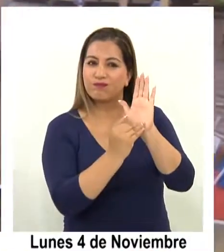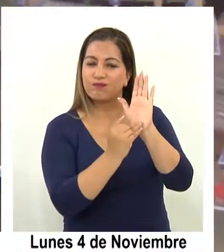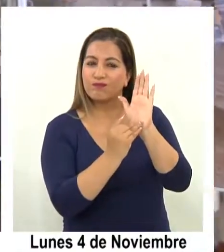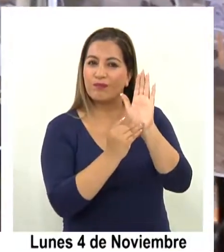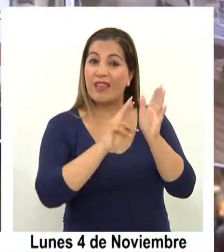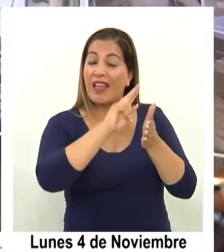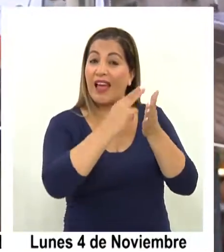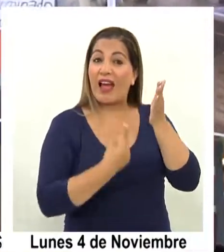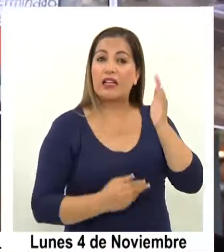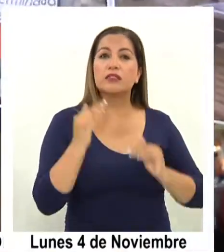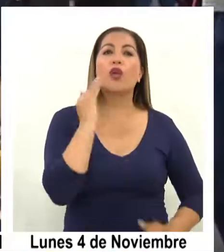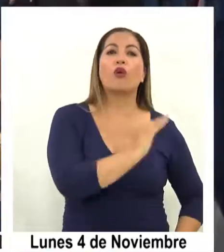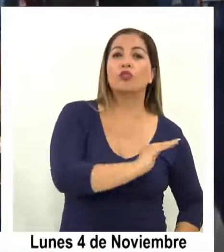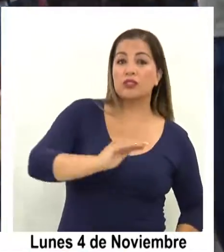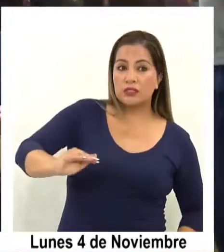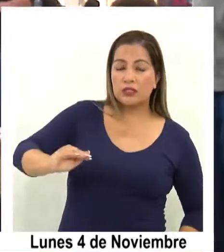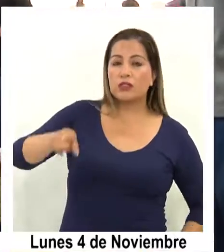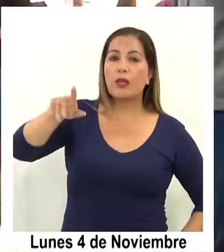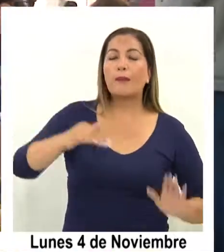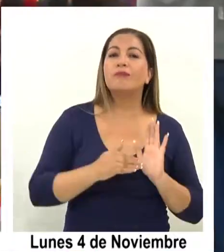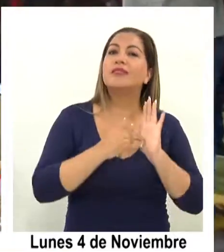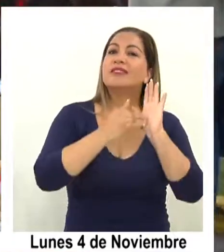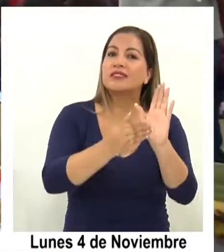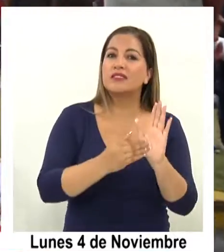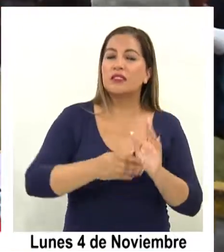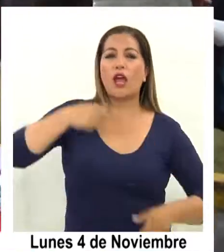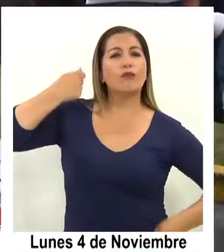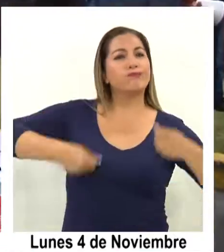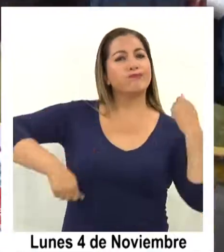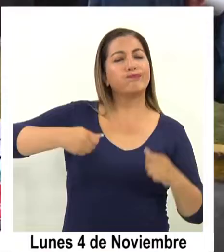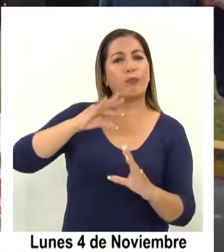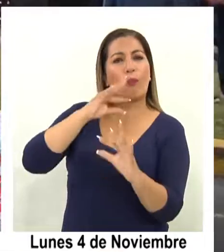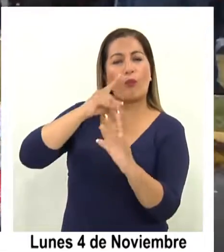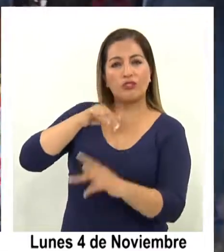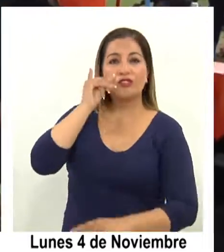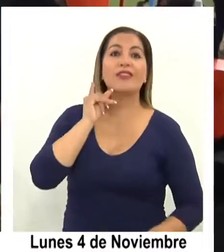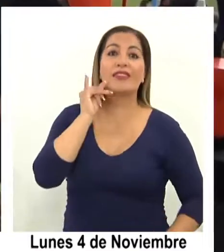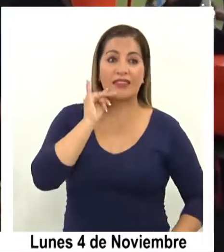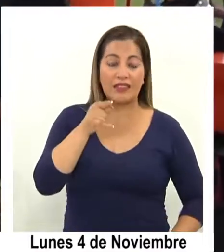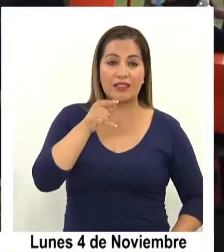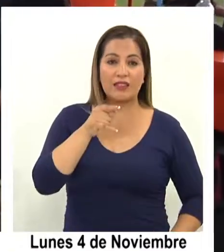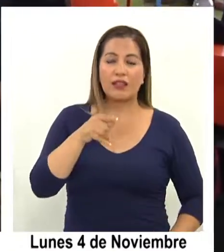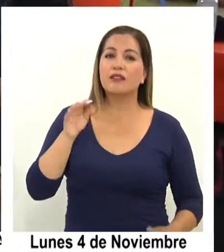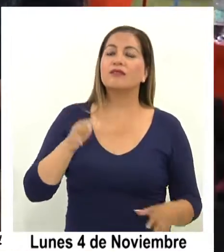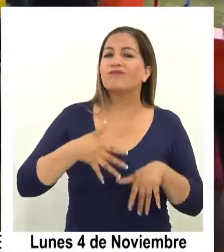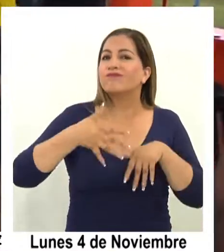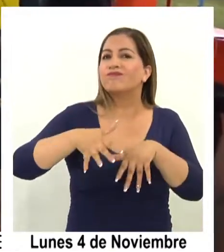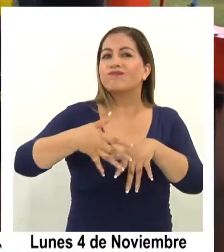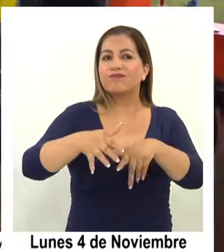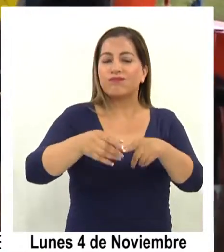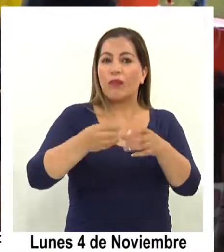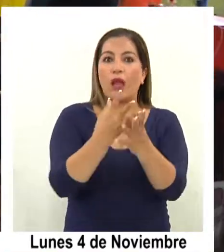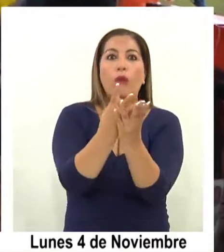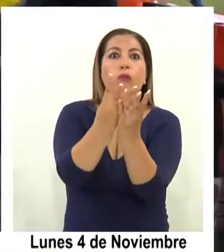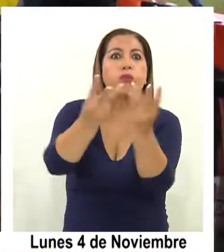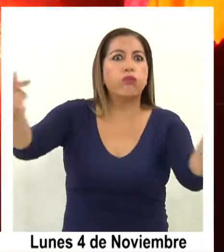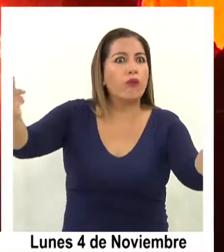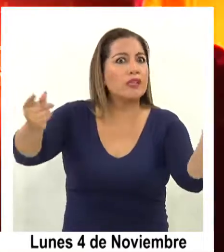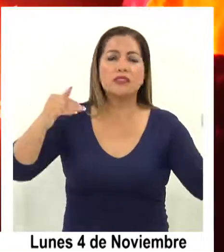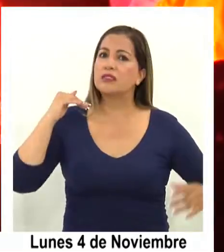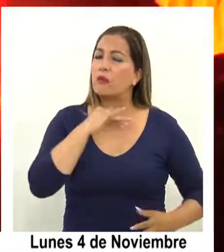expresión de arte con niños y presentaciones de bandas y músicos locales. La manifestación fue disuelta